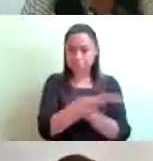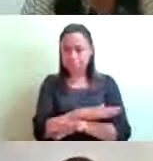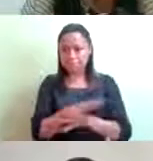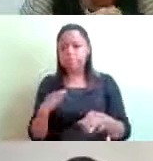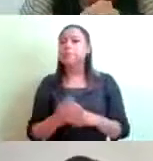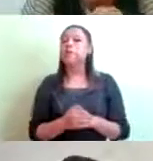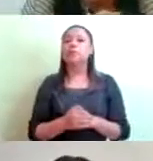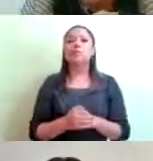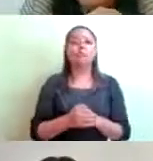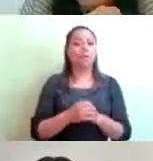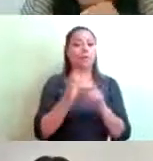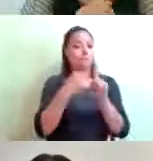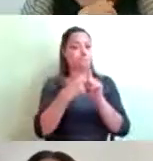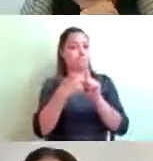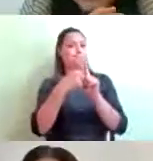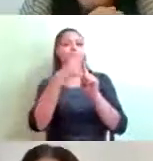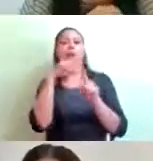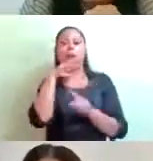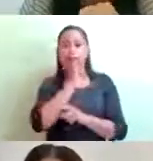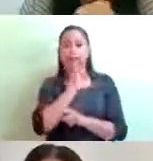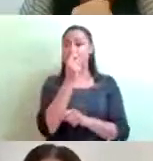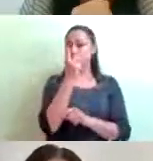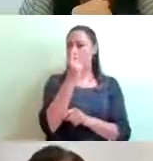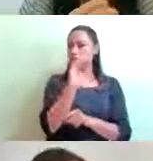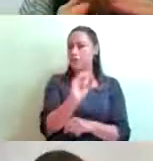la temperatura a 2 grados centígrados,